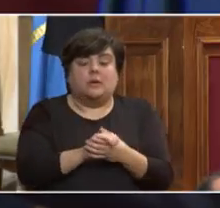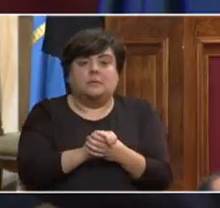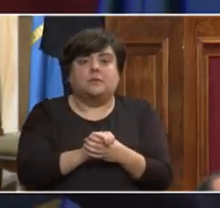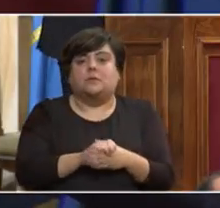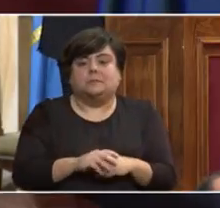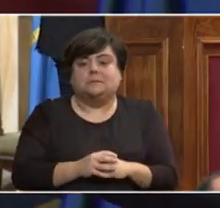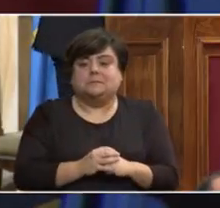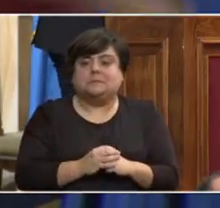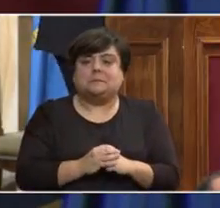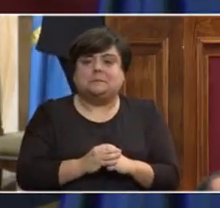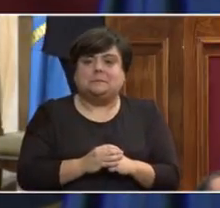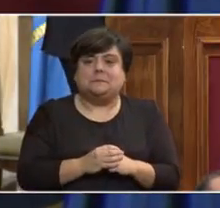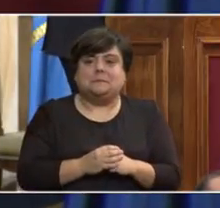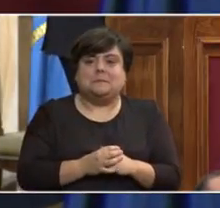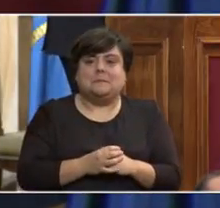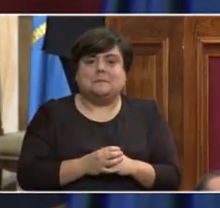Gracias.